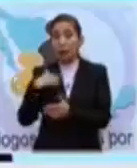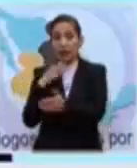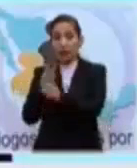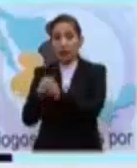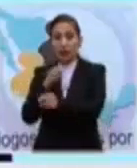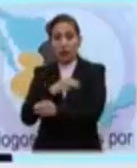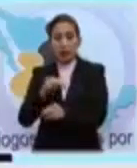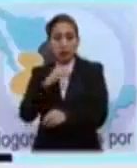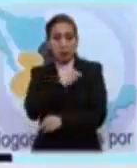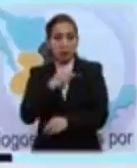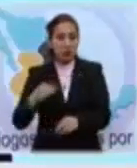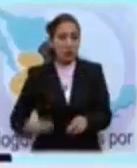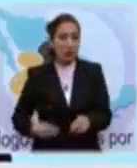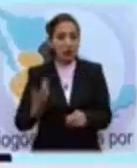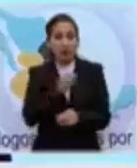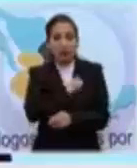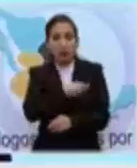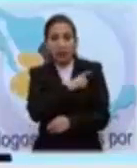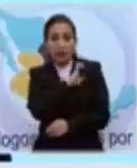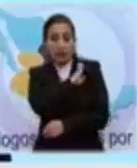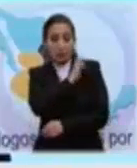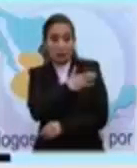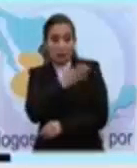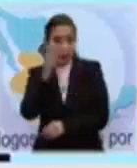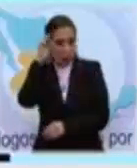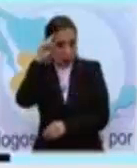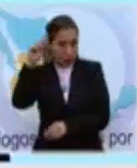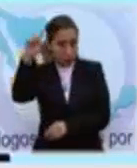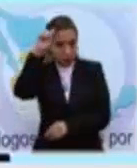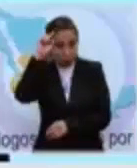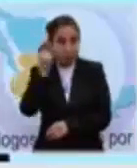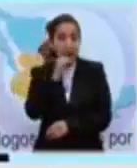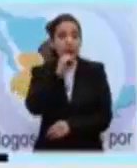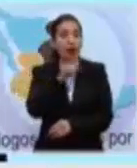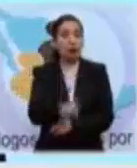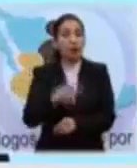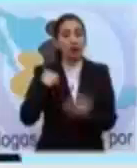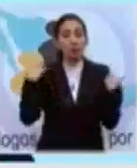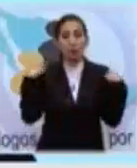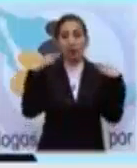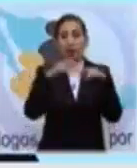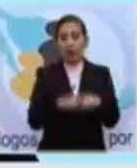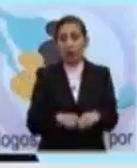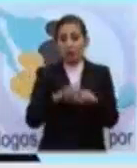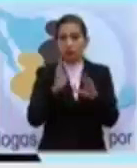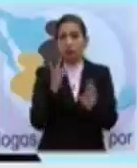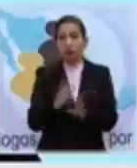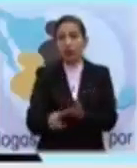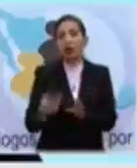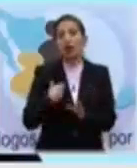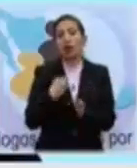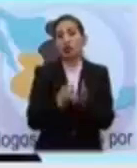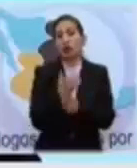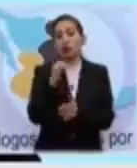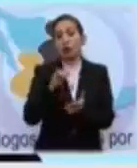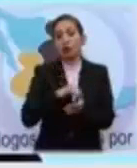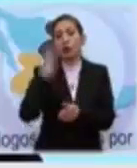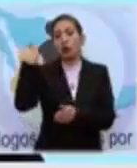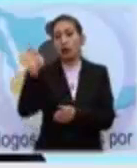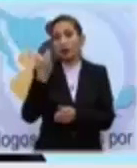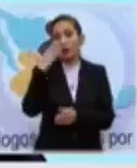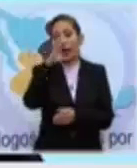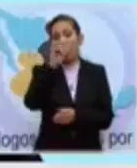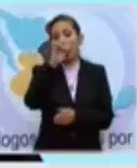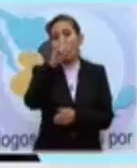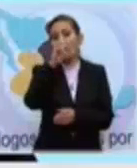del Ministerio de Sanidad y Consumo en Madrid, España. Además, ha sido profesor visitante de Duke University, Durham, North